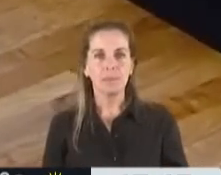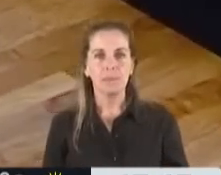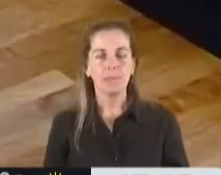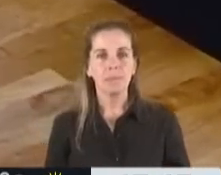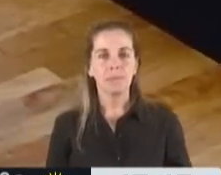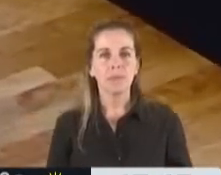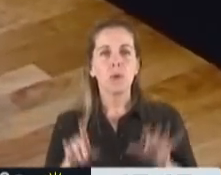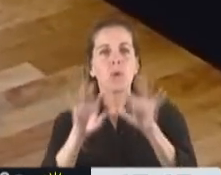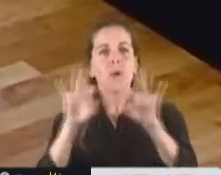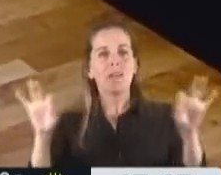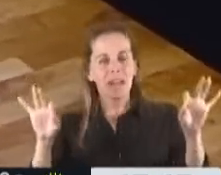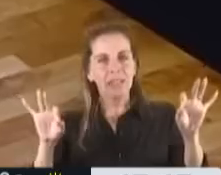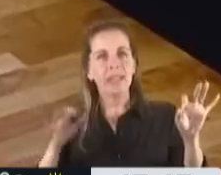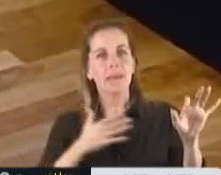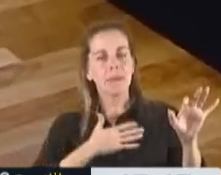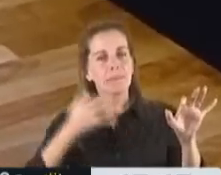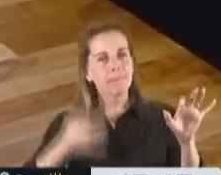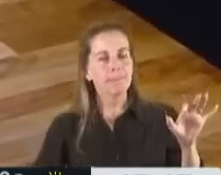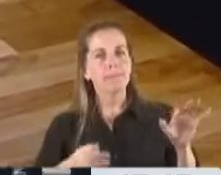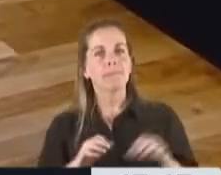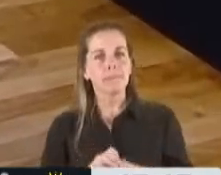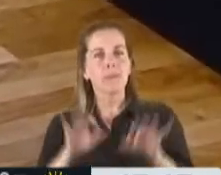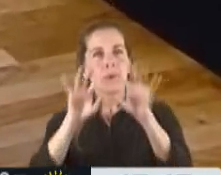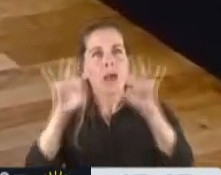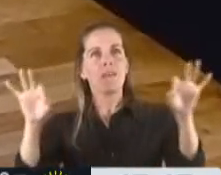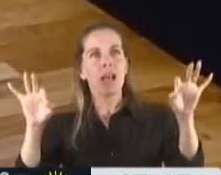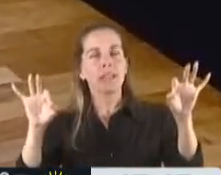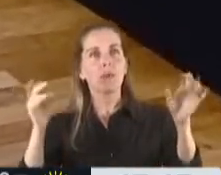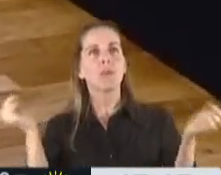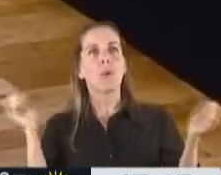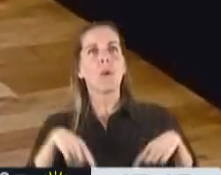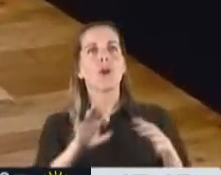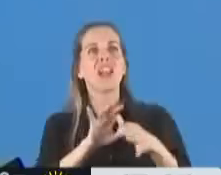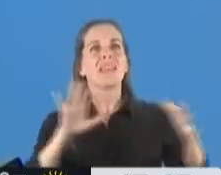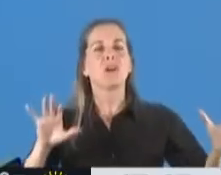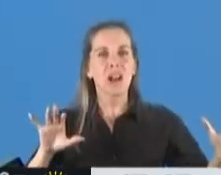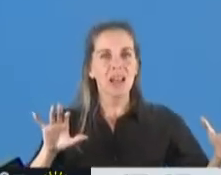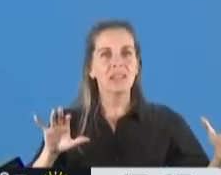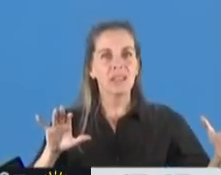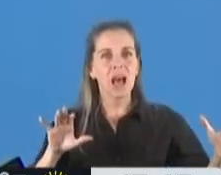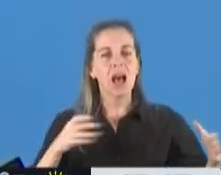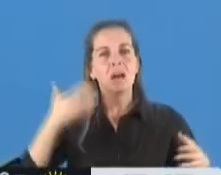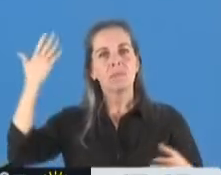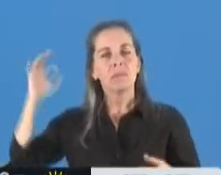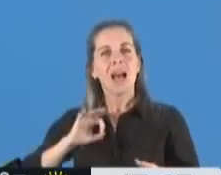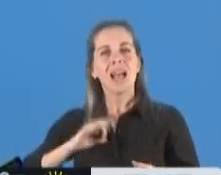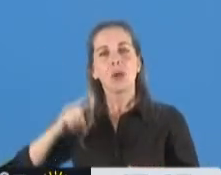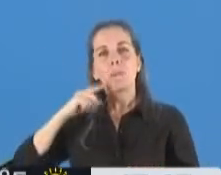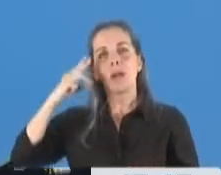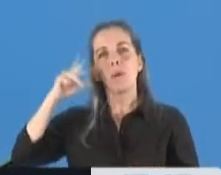que a mí me sirvió de mucho cuando volvió a la democracia, porque cuando en los años